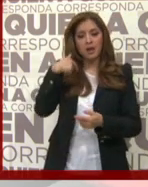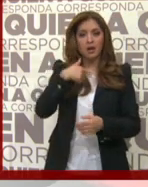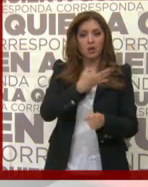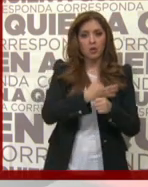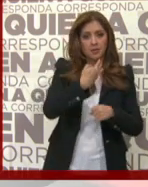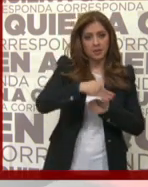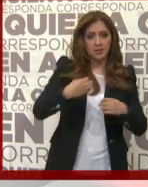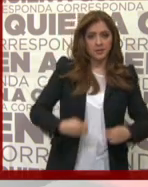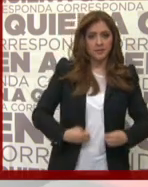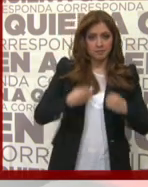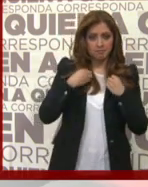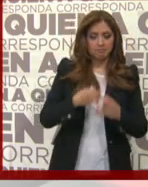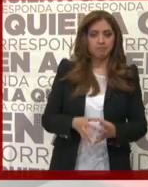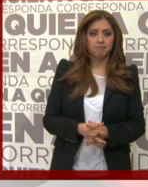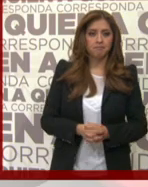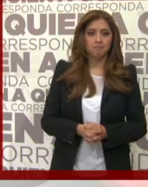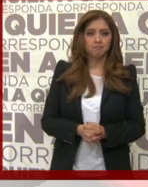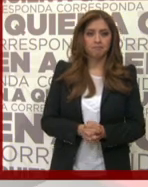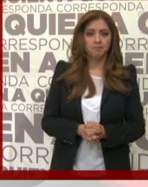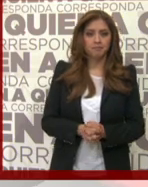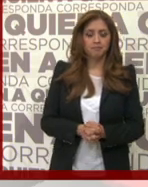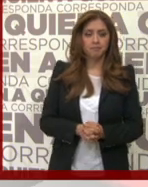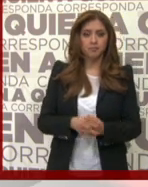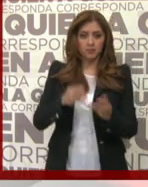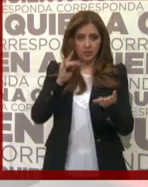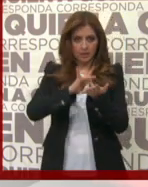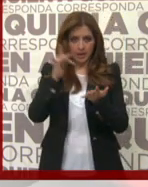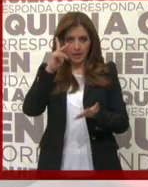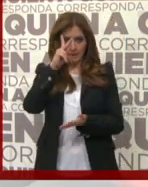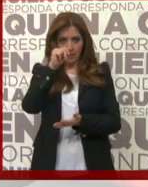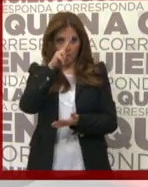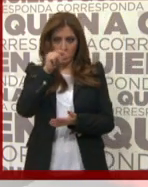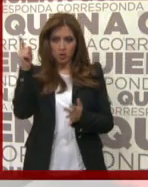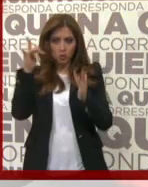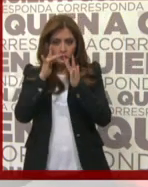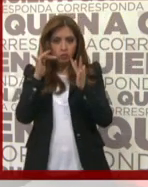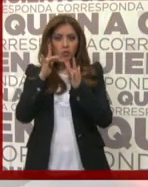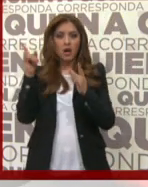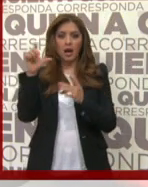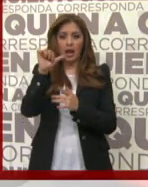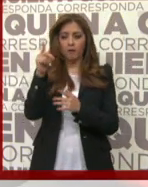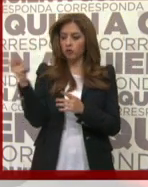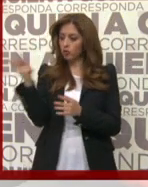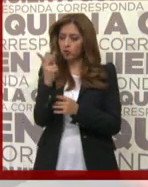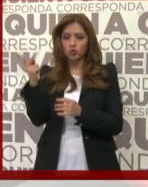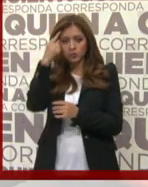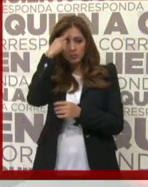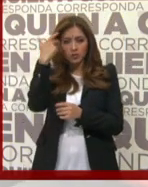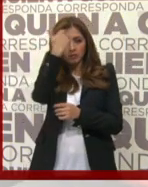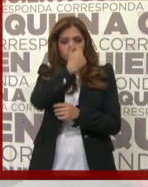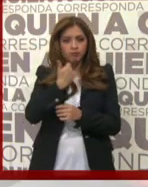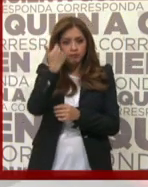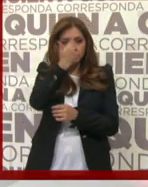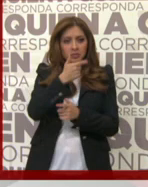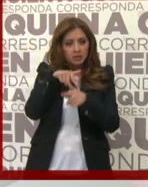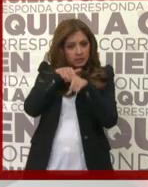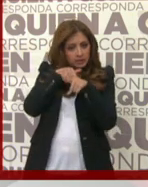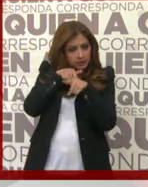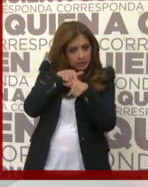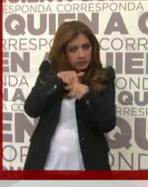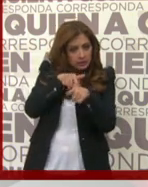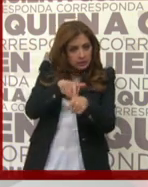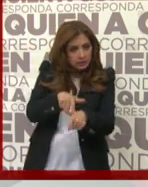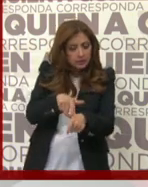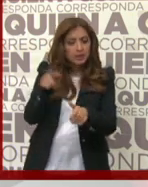calidad de vida. Claro. Muy bien. Muy gracias, Pau. Te encargo mucho. Ponte de acuerdo con Alfonso para que dé una revisada ahí permanente